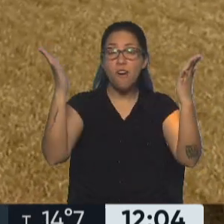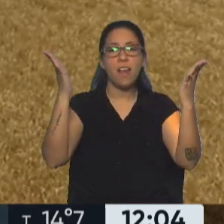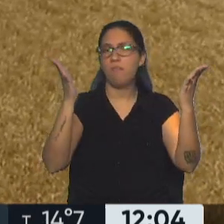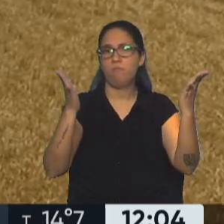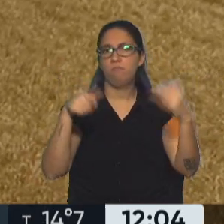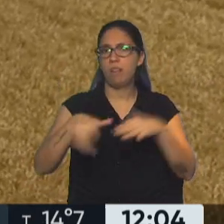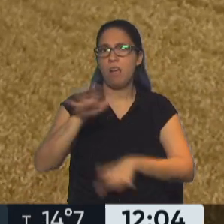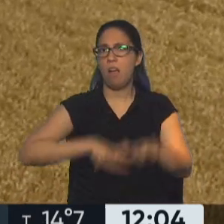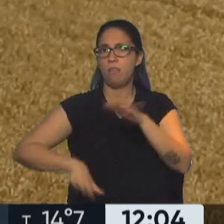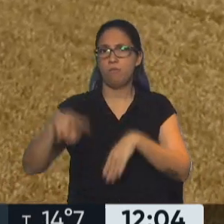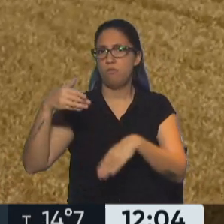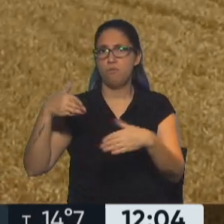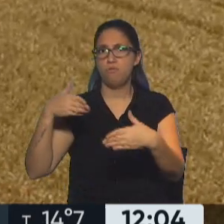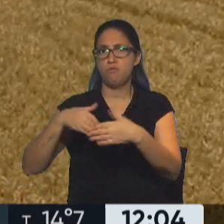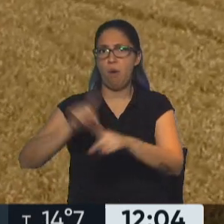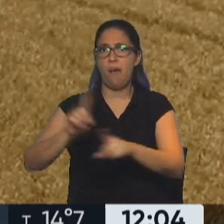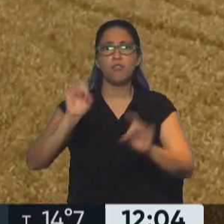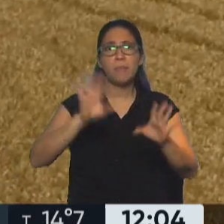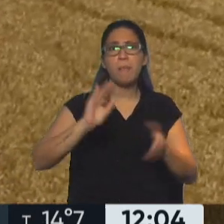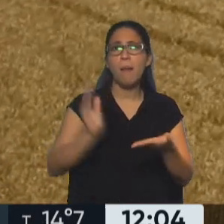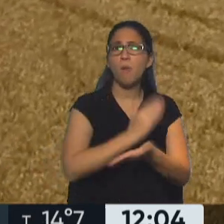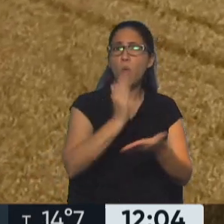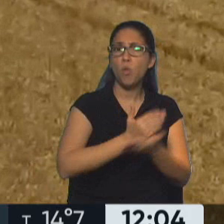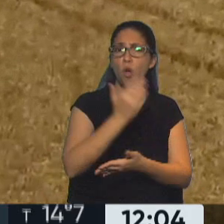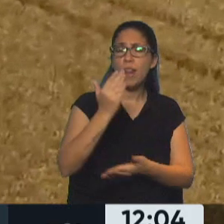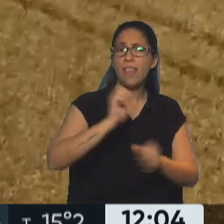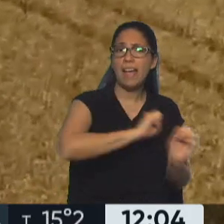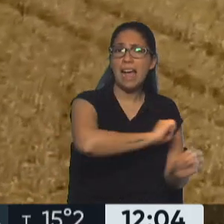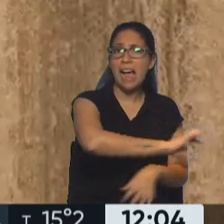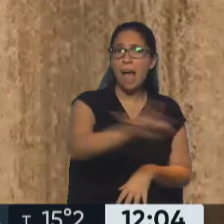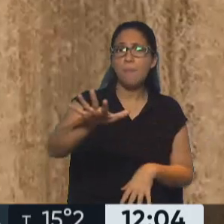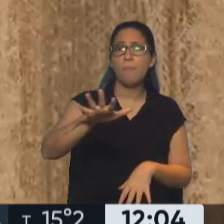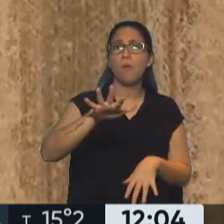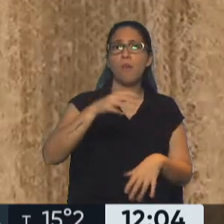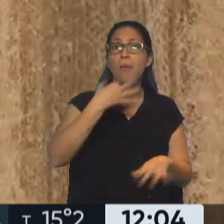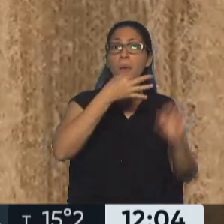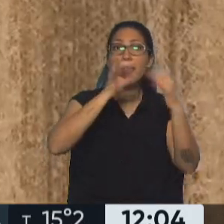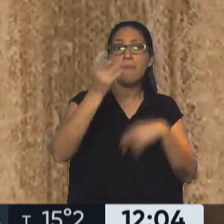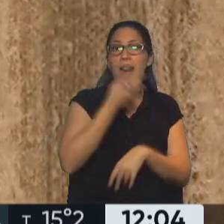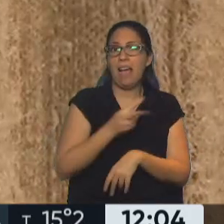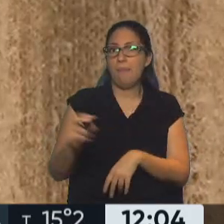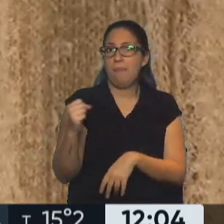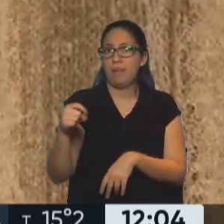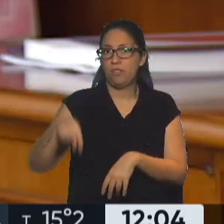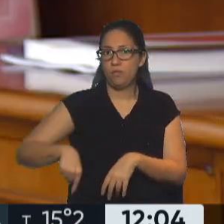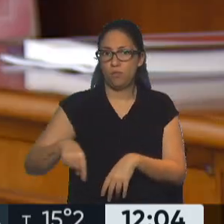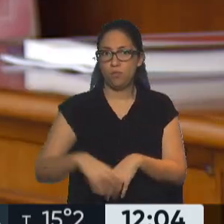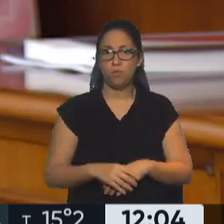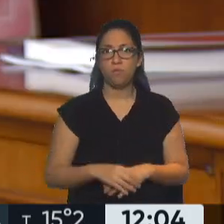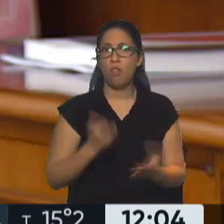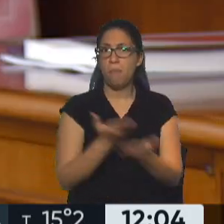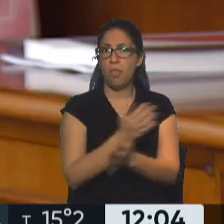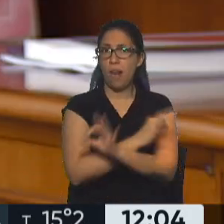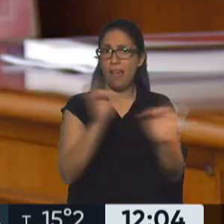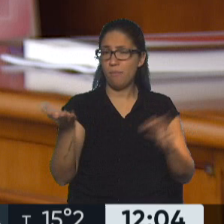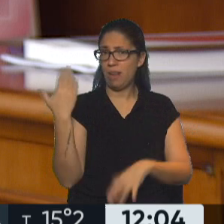está armado y planteado para productores agropecuarios que tienen que vender y liquidar su producción. No se ha cedido a ningún pedido, ningún sector, porque recién